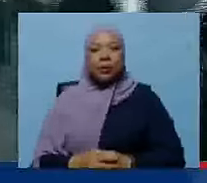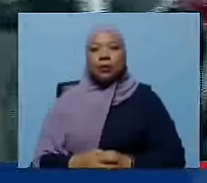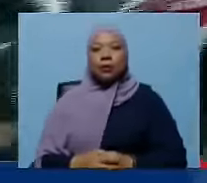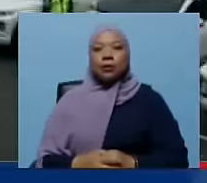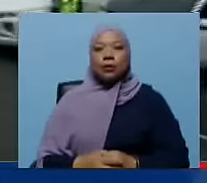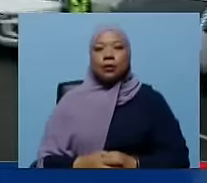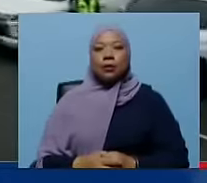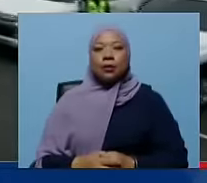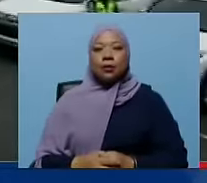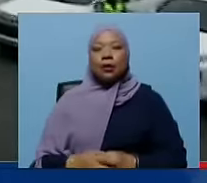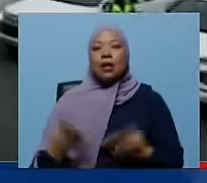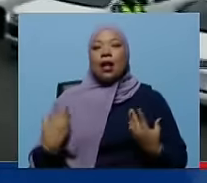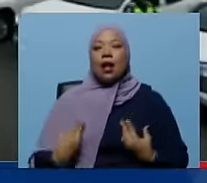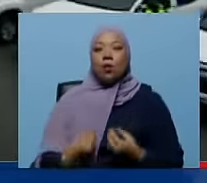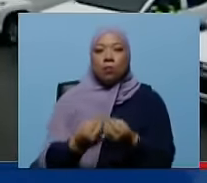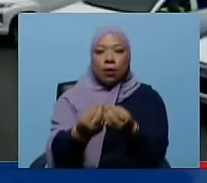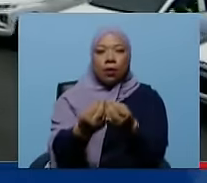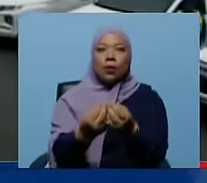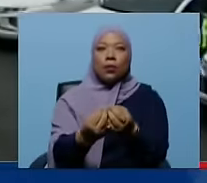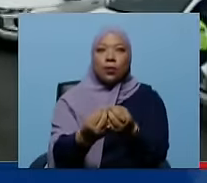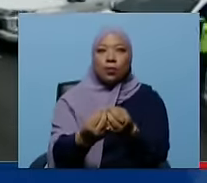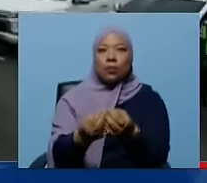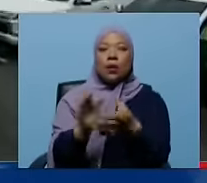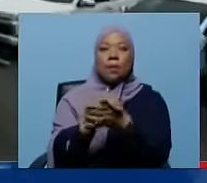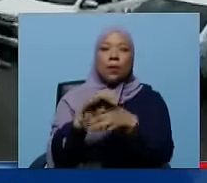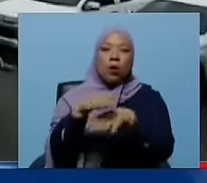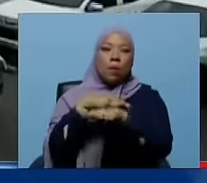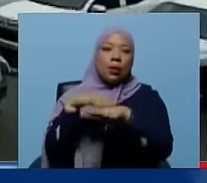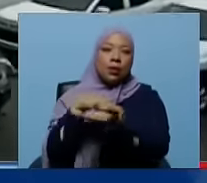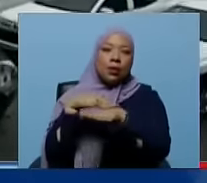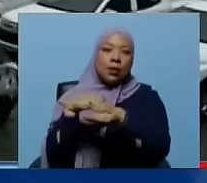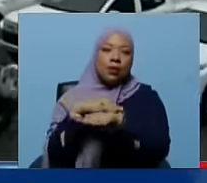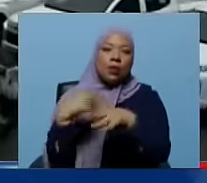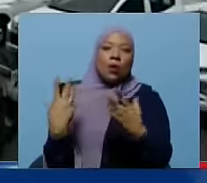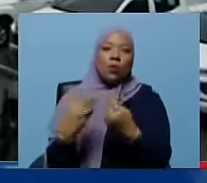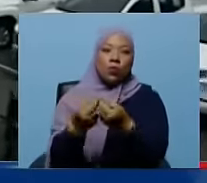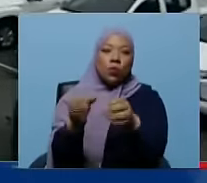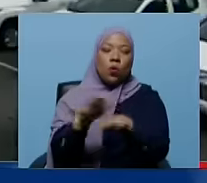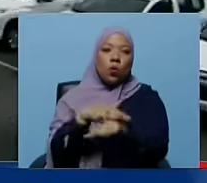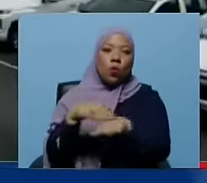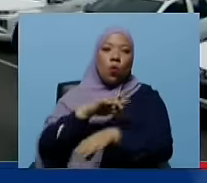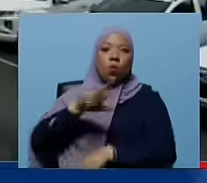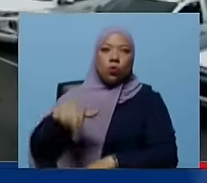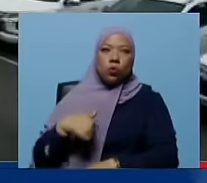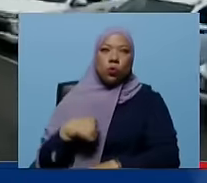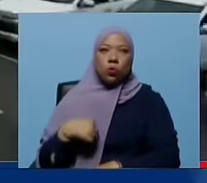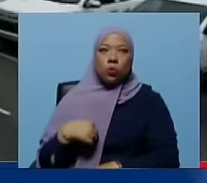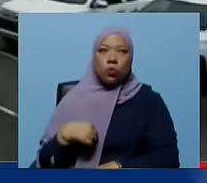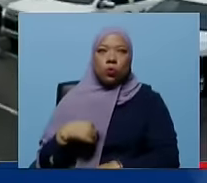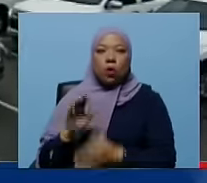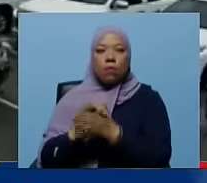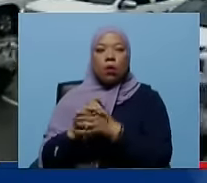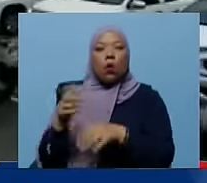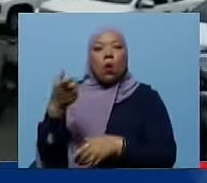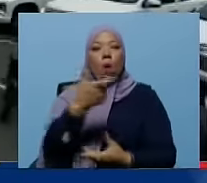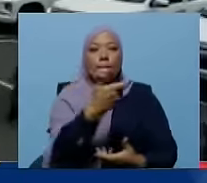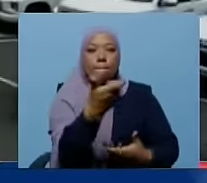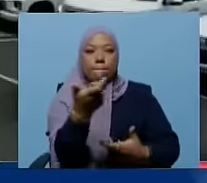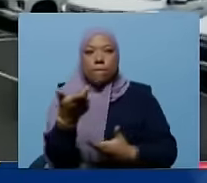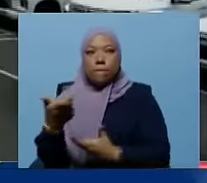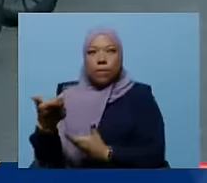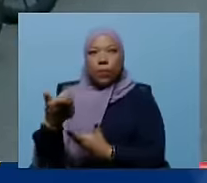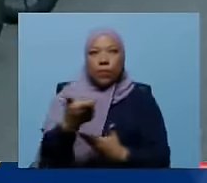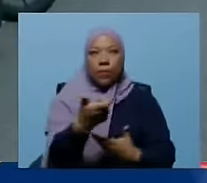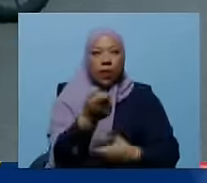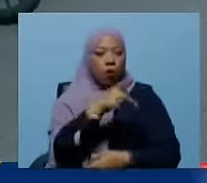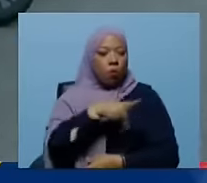Aquí están acompañándonos compañeros del ministerio, están con nosotros compañeros de los bomberos, de Protección